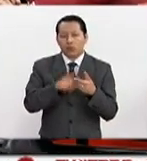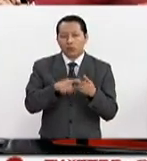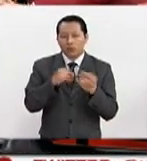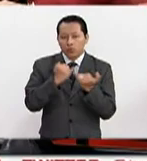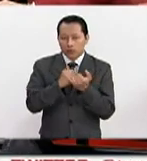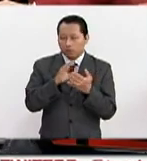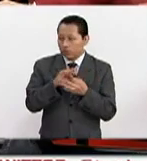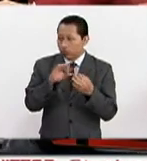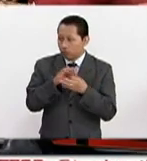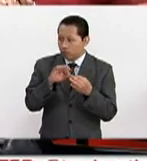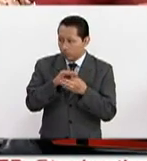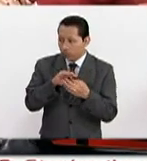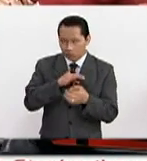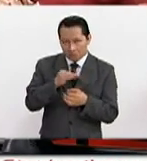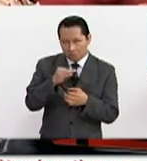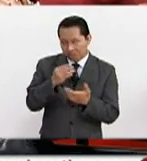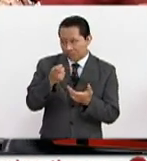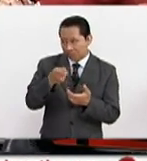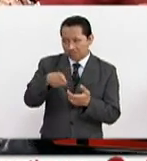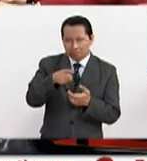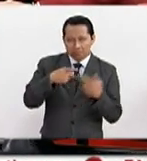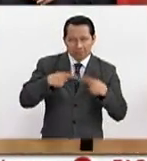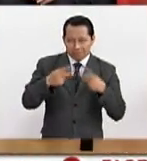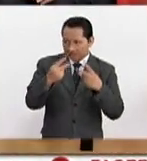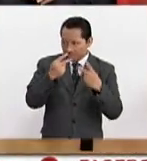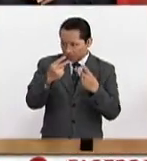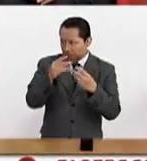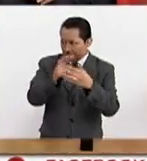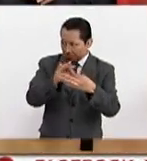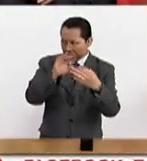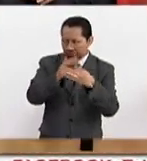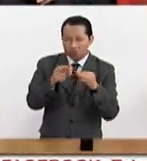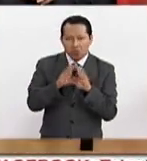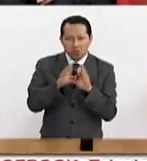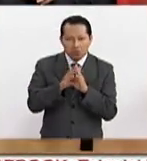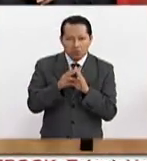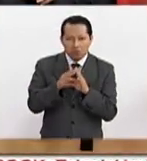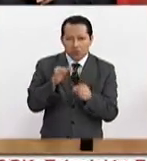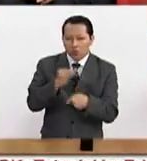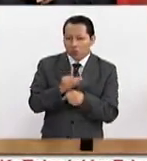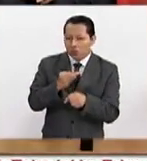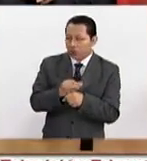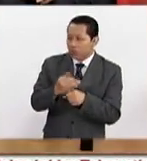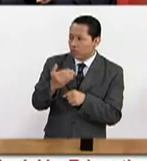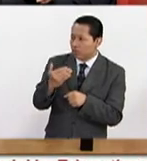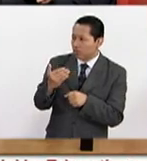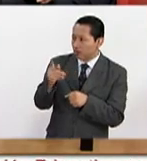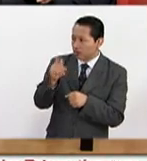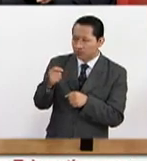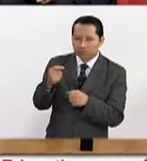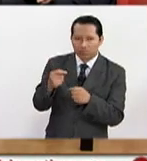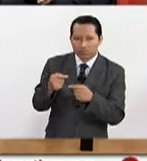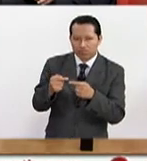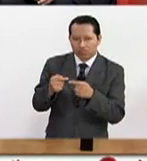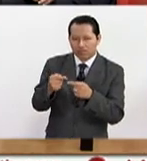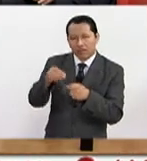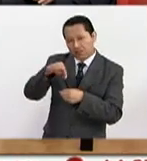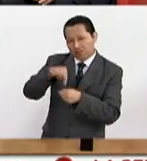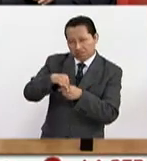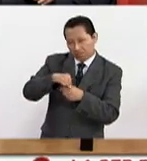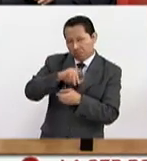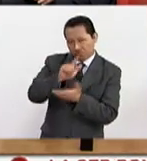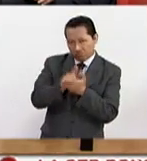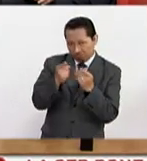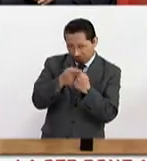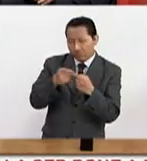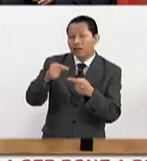nos explicaras o le explicaras al auditorio el estatus que hasta ahora tenía antes del referéndum. Bueno, de hecho el referéndum es ilegal,